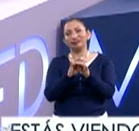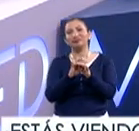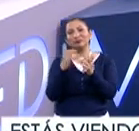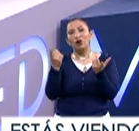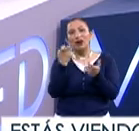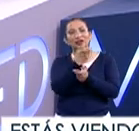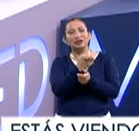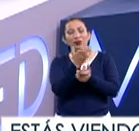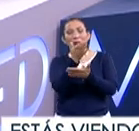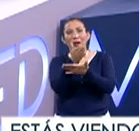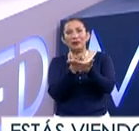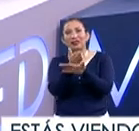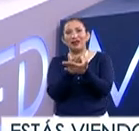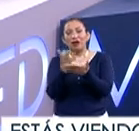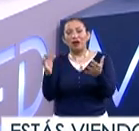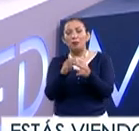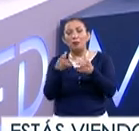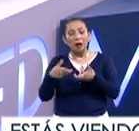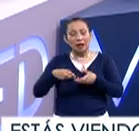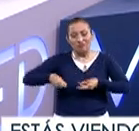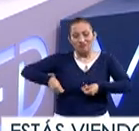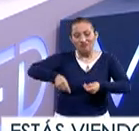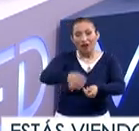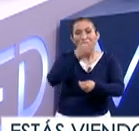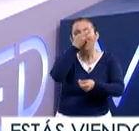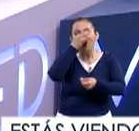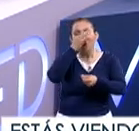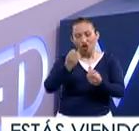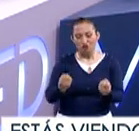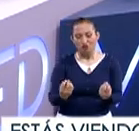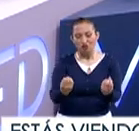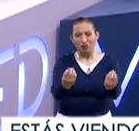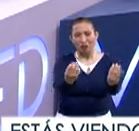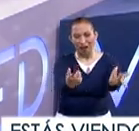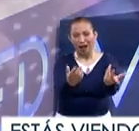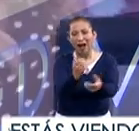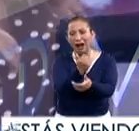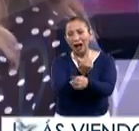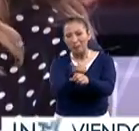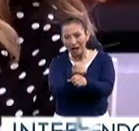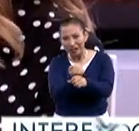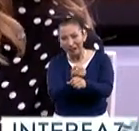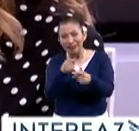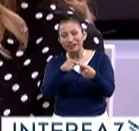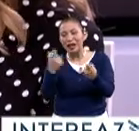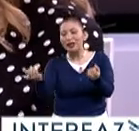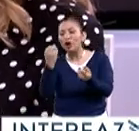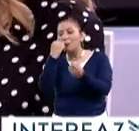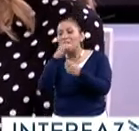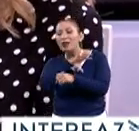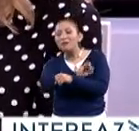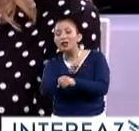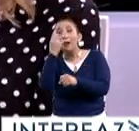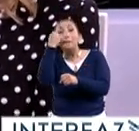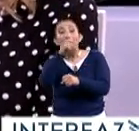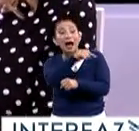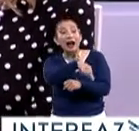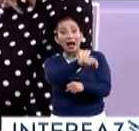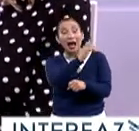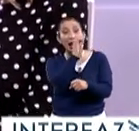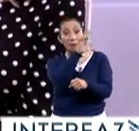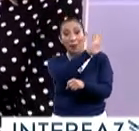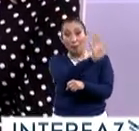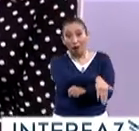eso es que se ponen los senderos de Cempasúchil, los alimentos favoritos en el altar, para que